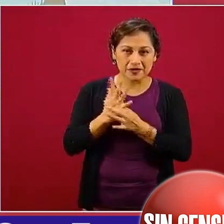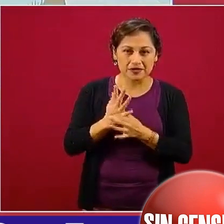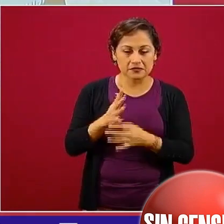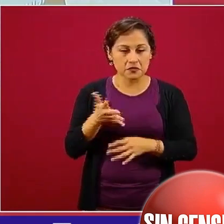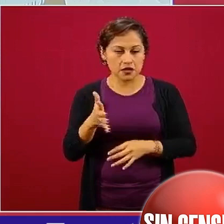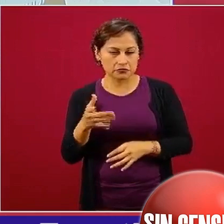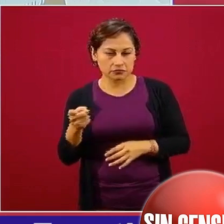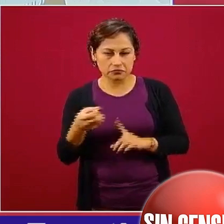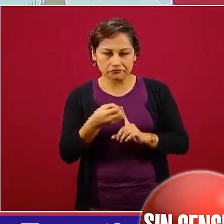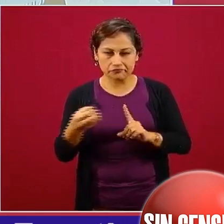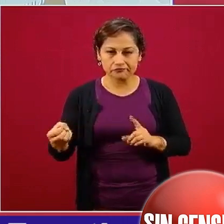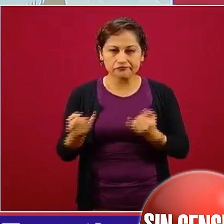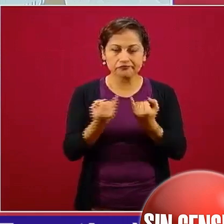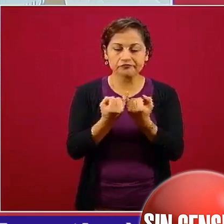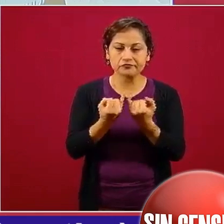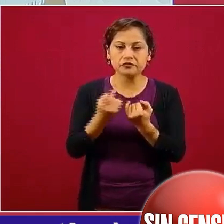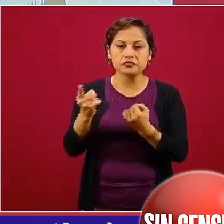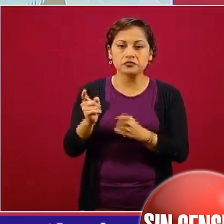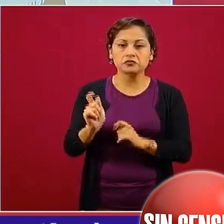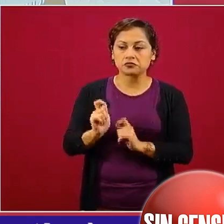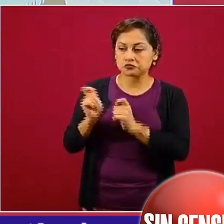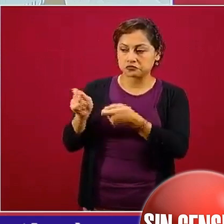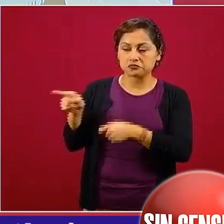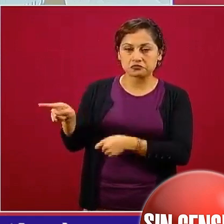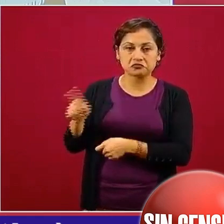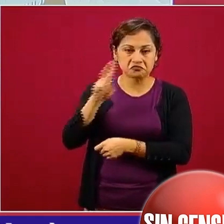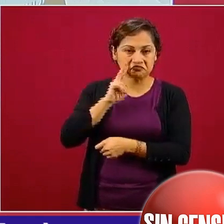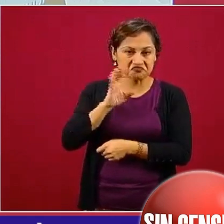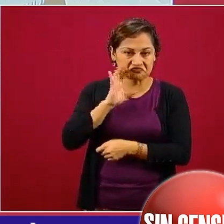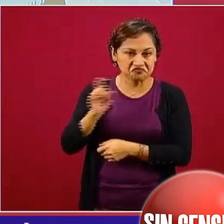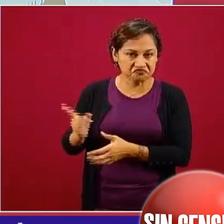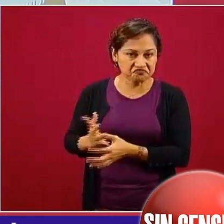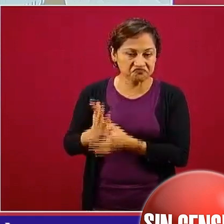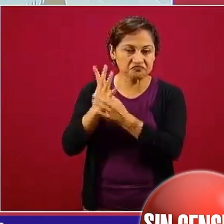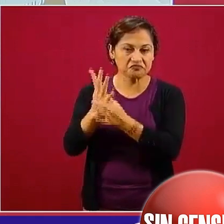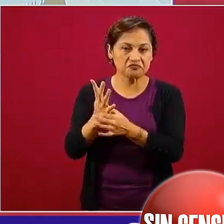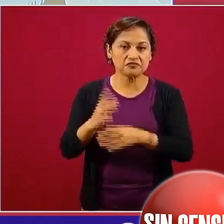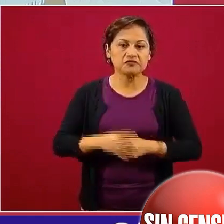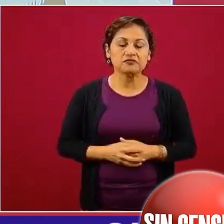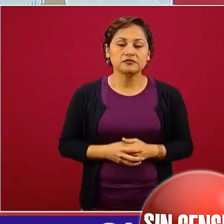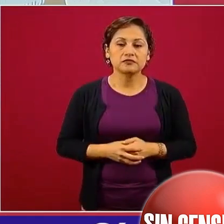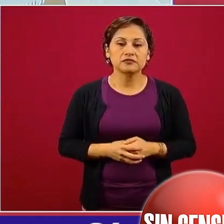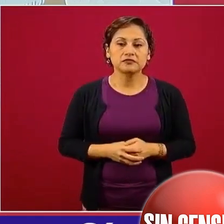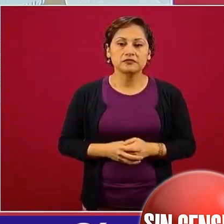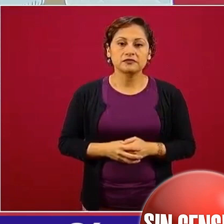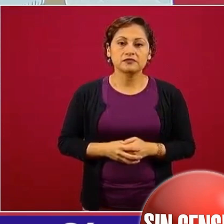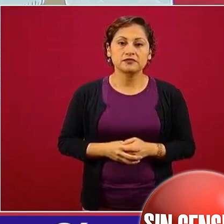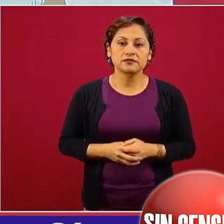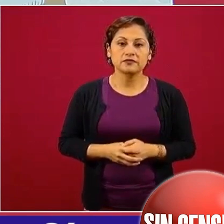que se le atribuye a él, se da a partir de que